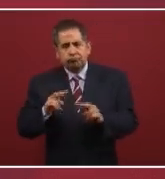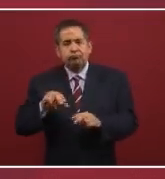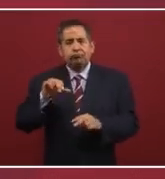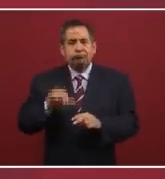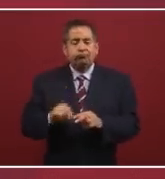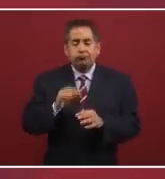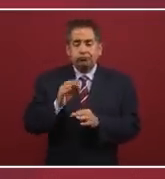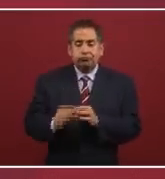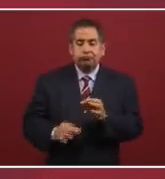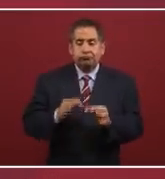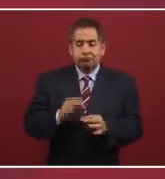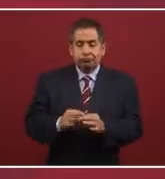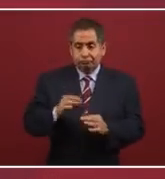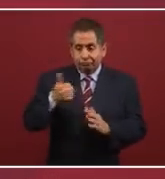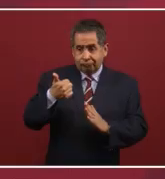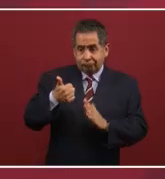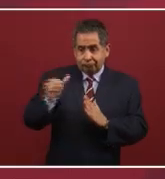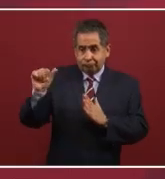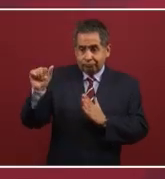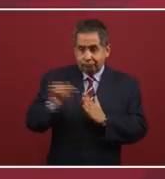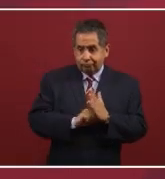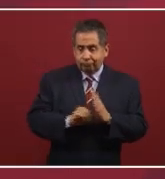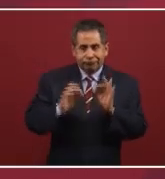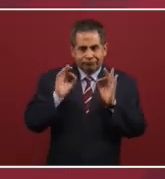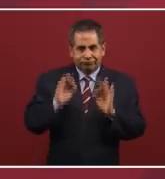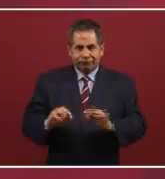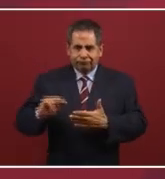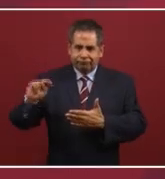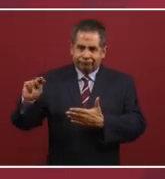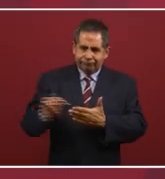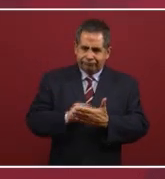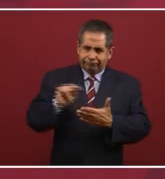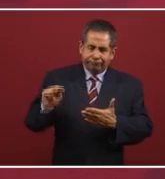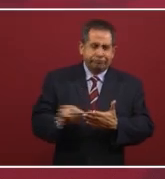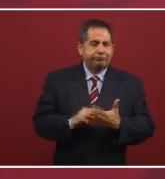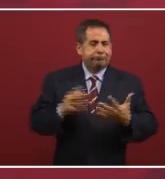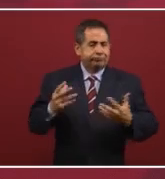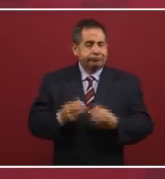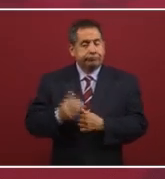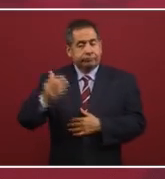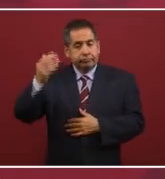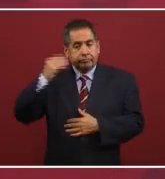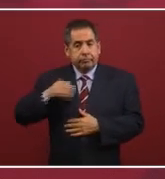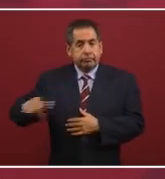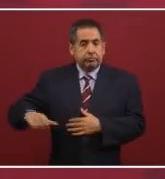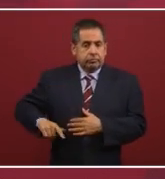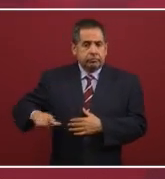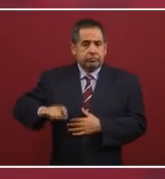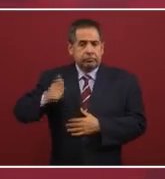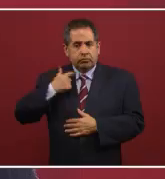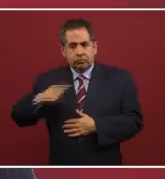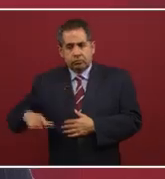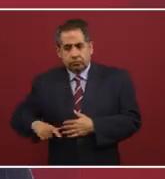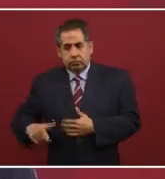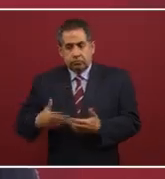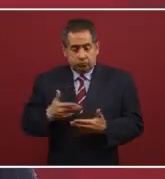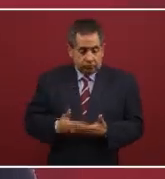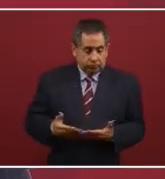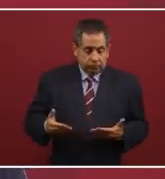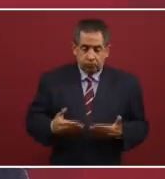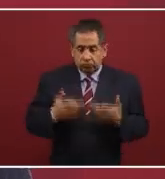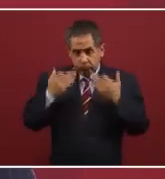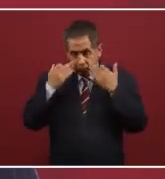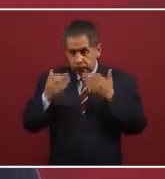cumplen 6 meses de que se firmó aquel tratado, firmado por el el gobierno anterior, pero al cual